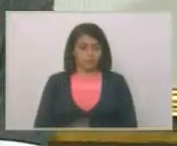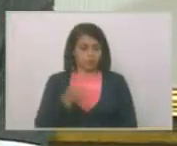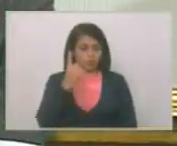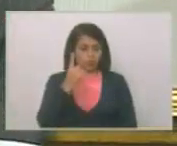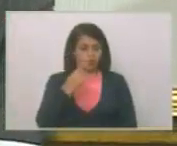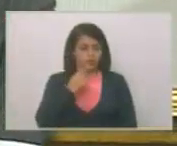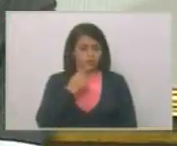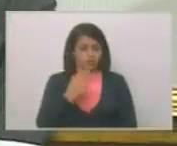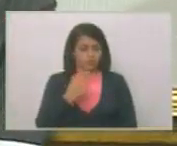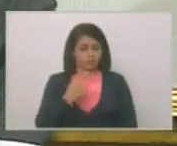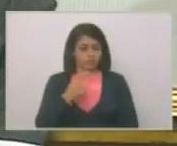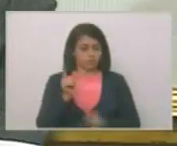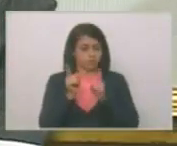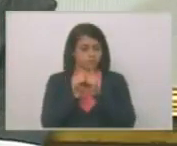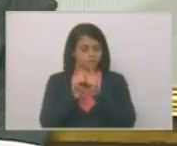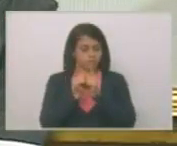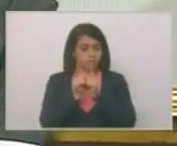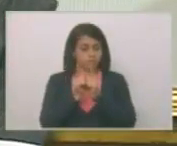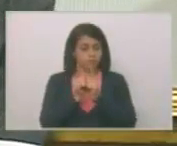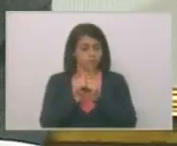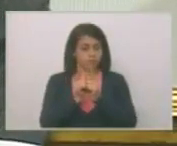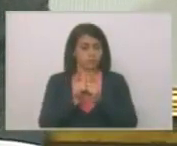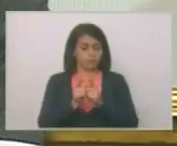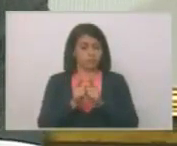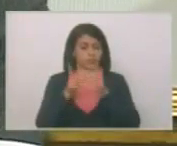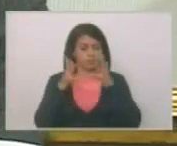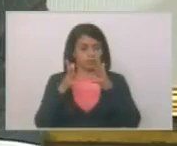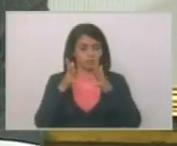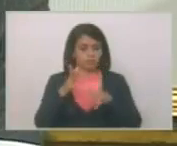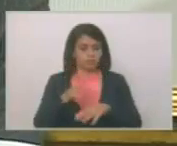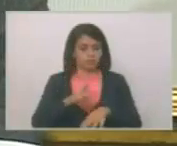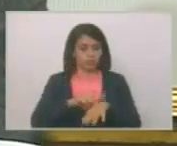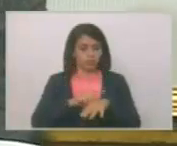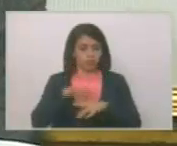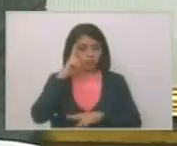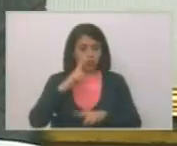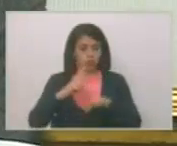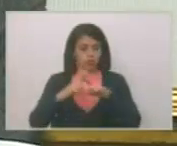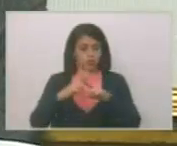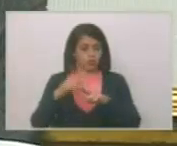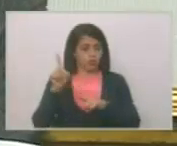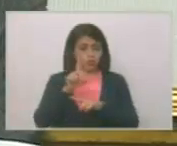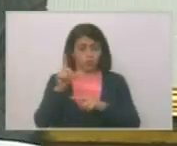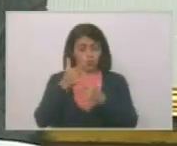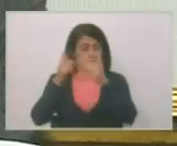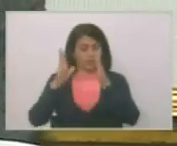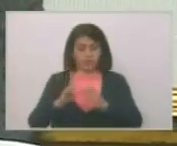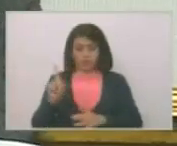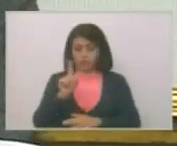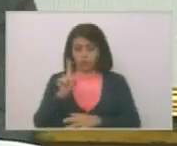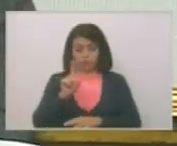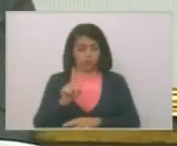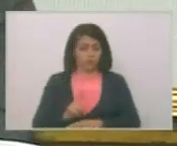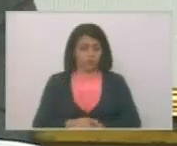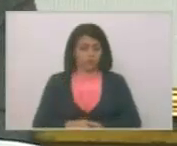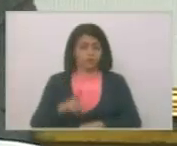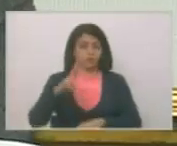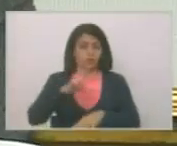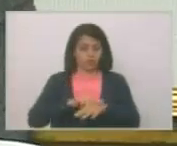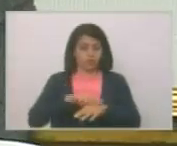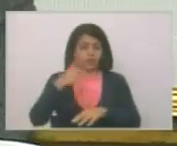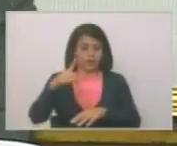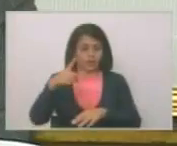Solamente una pequeña acotación. No fue el doctorado honoris causa que se le otorgó al libertador Simón Bolívar, fue el título de doctor en